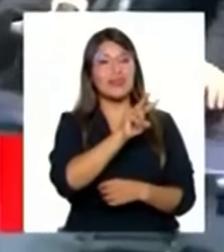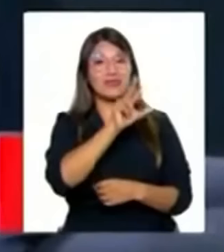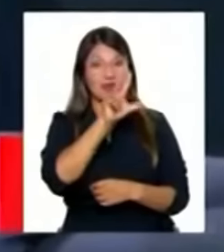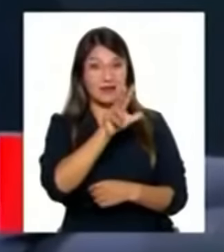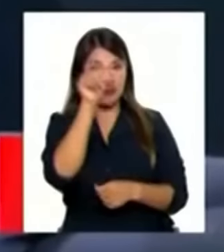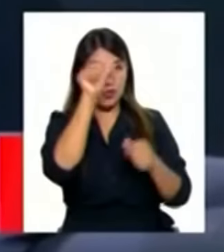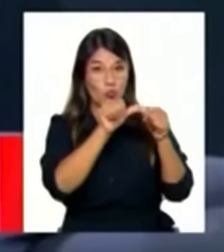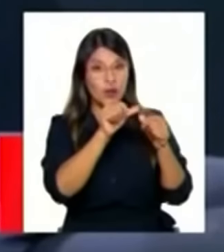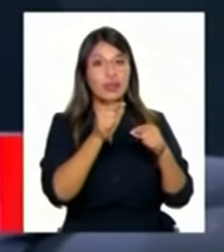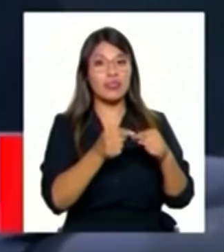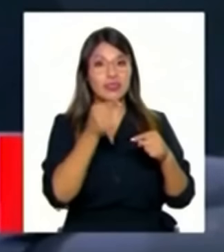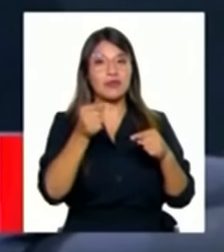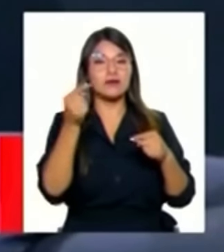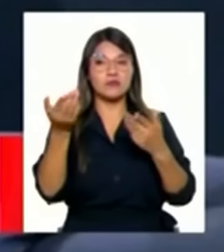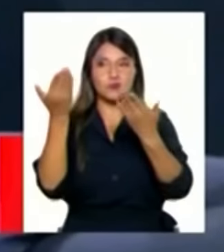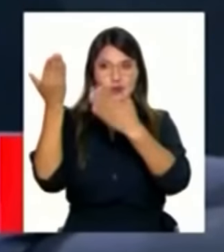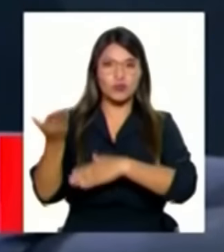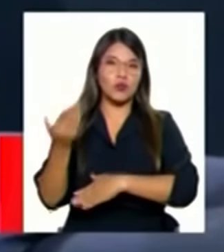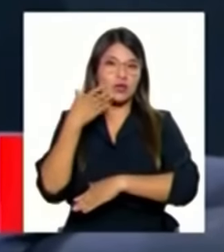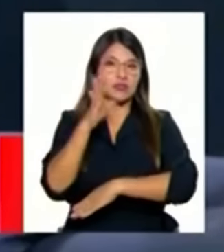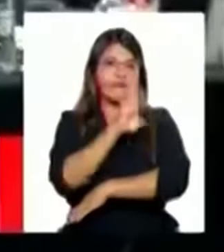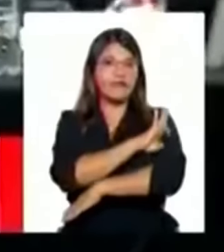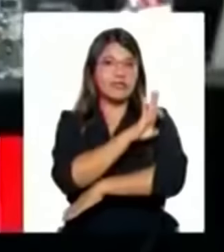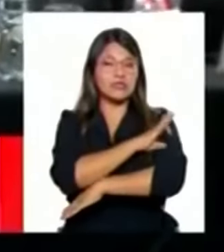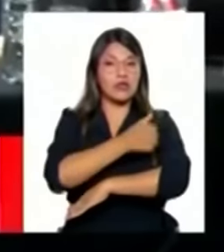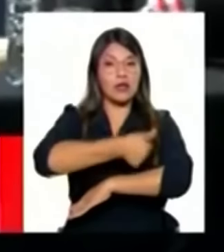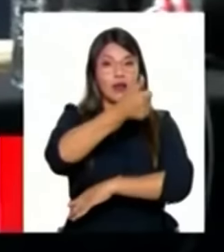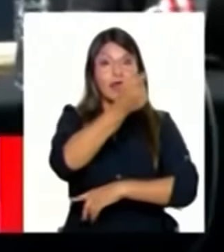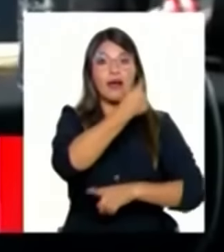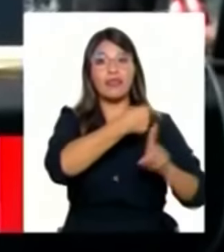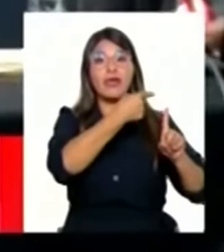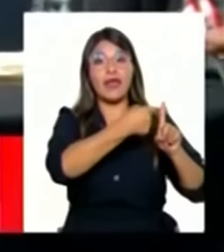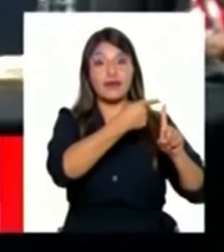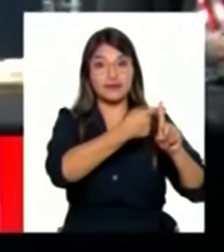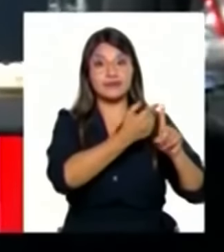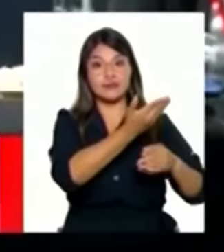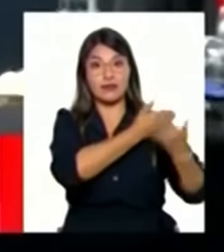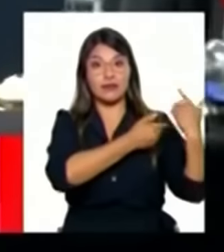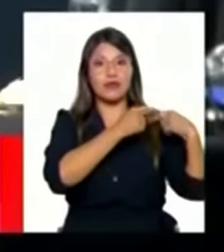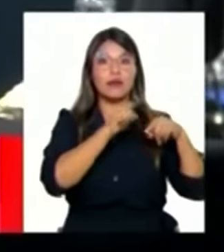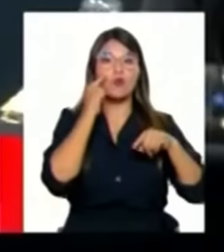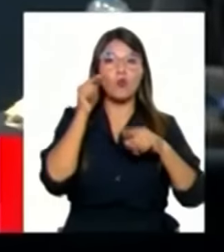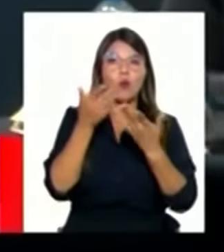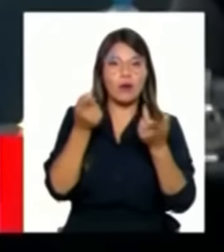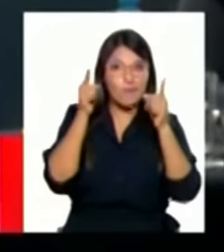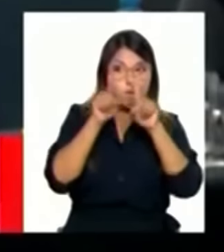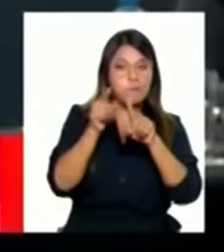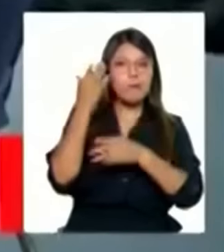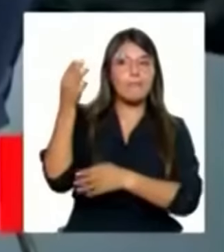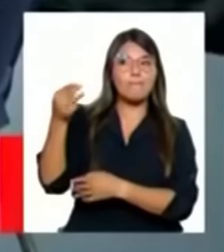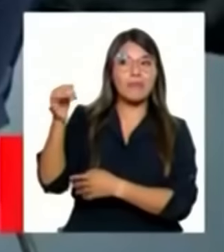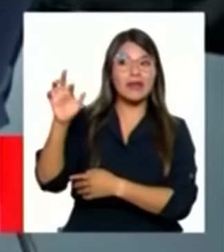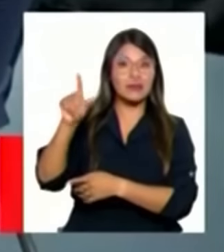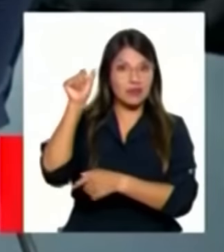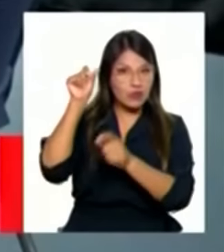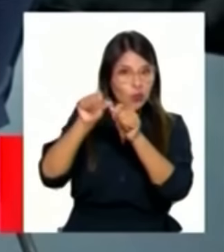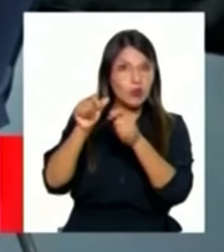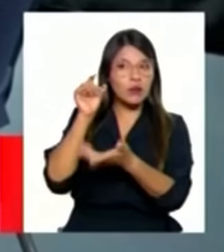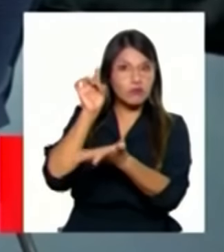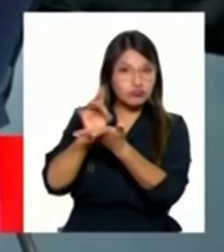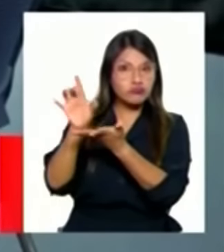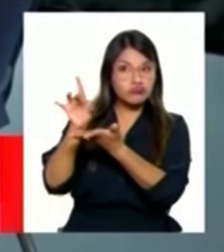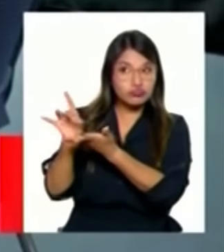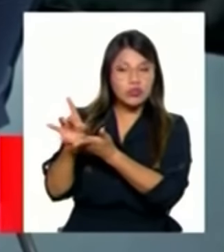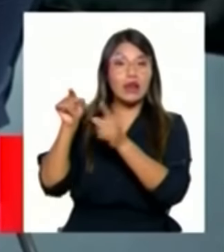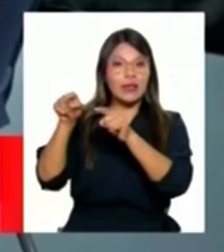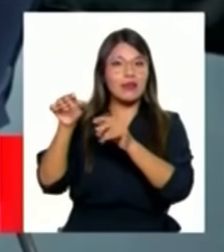en que la suspendida fiscal con los fiscales coordinadores especiales habían acordado remover del cargo a la fiscal Marita Barreto, a cargo del